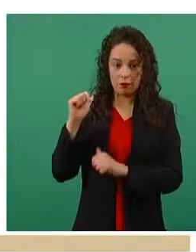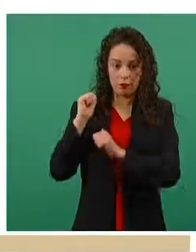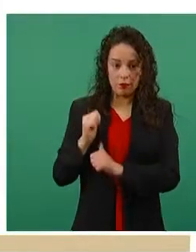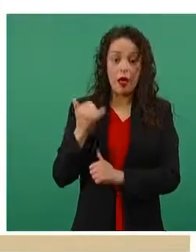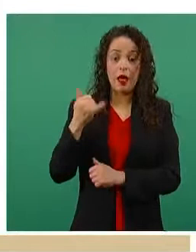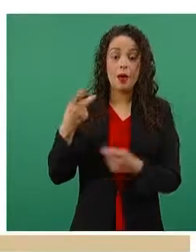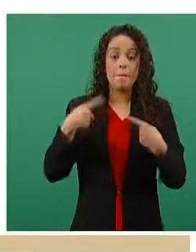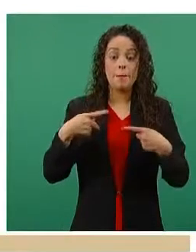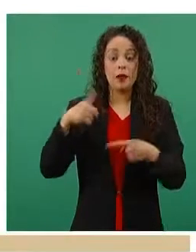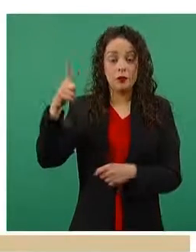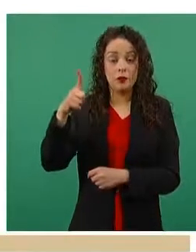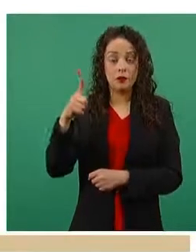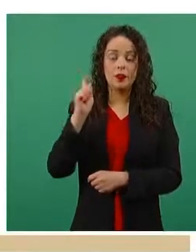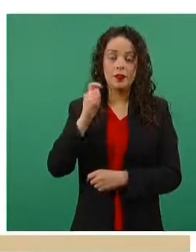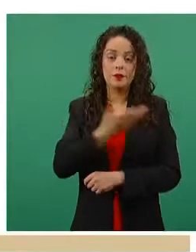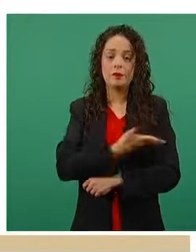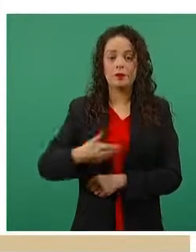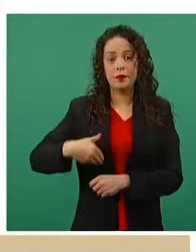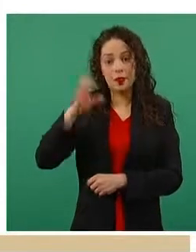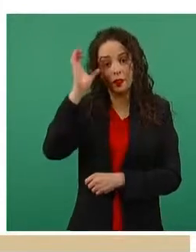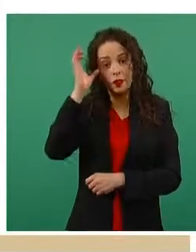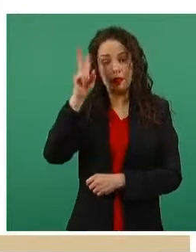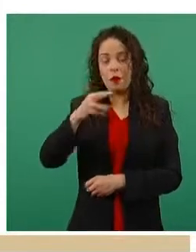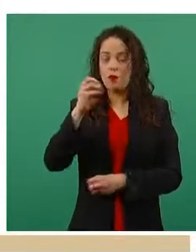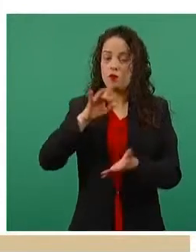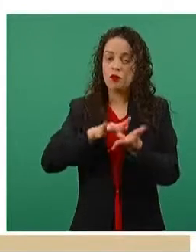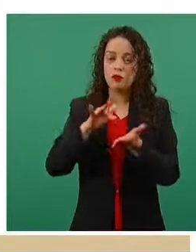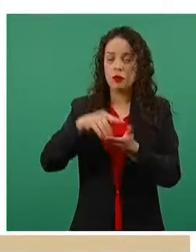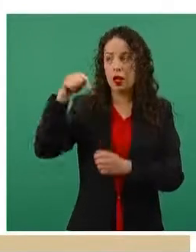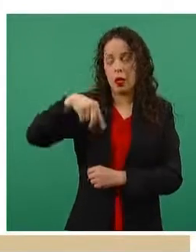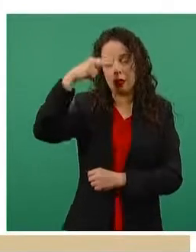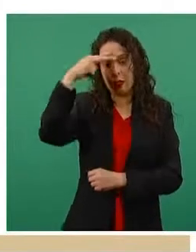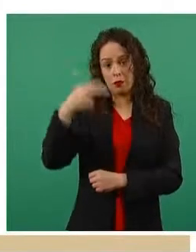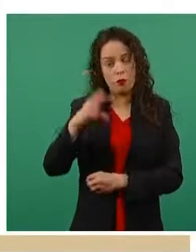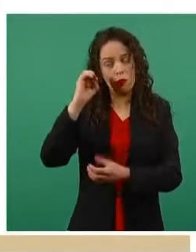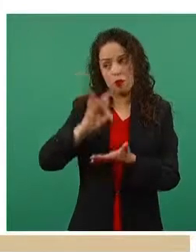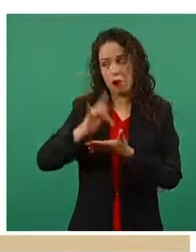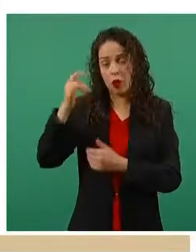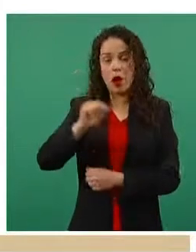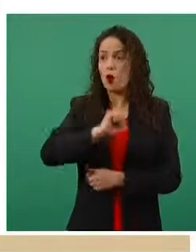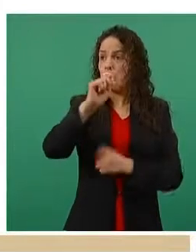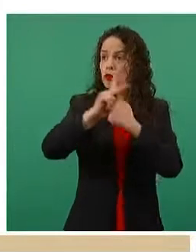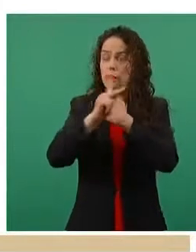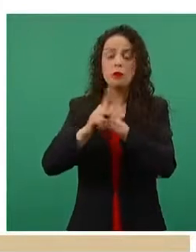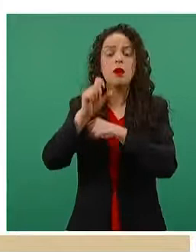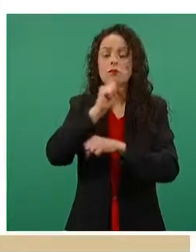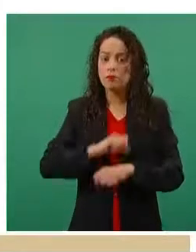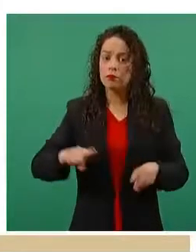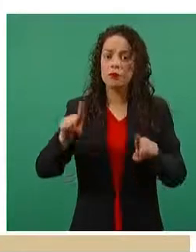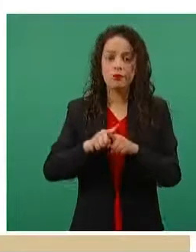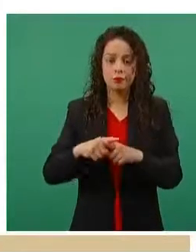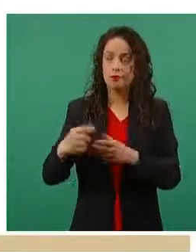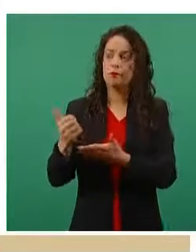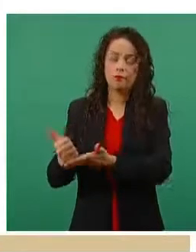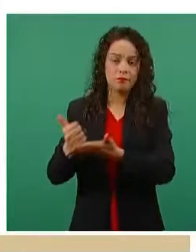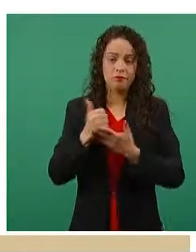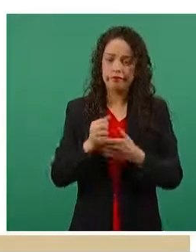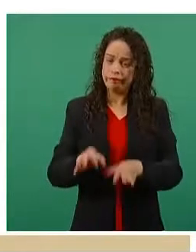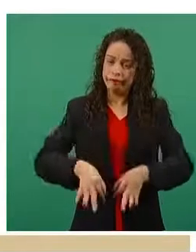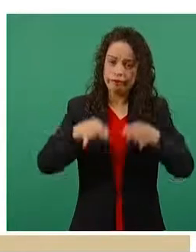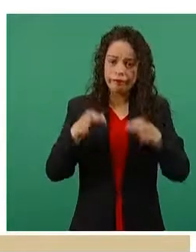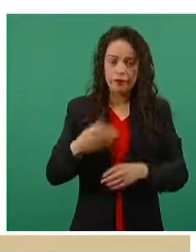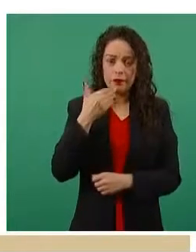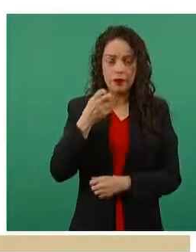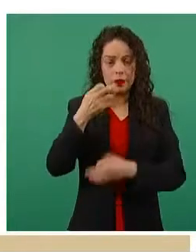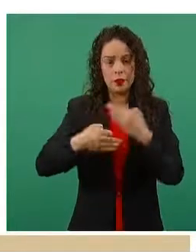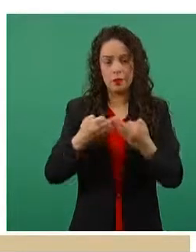China, todo el apoyo que nos han dado y que siguen dándole a México. Muchas gracias. Igualmente a los demás países que nos han respaldado. ¿Sería